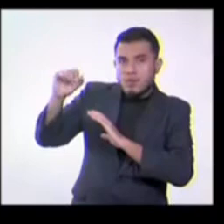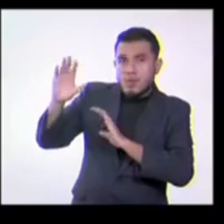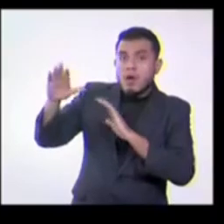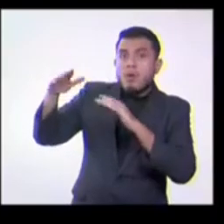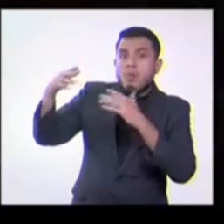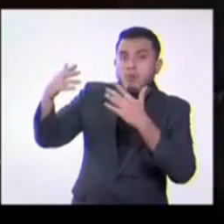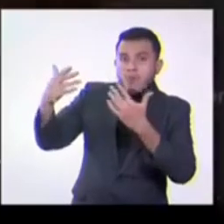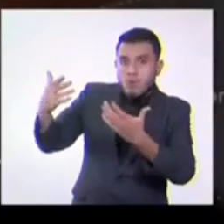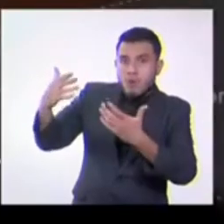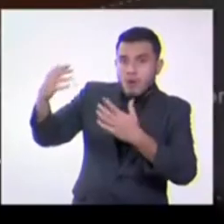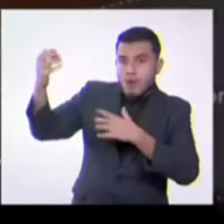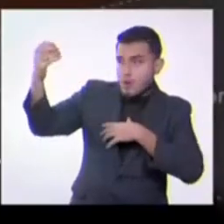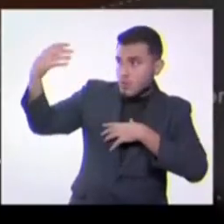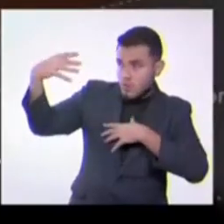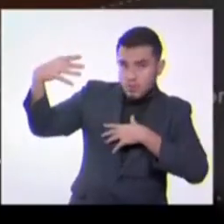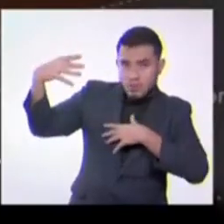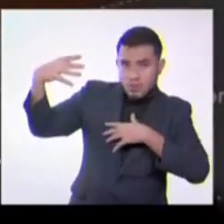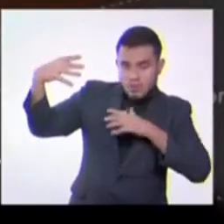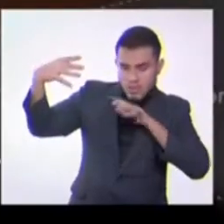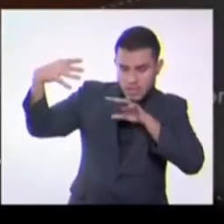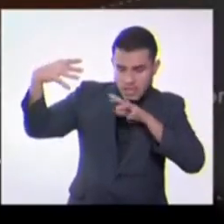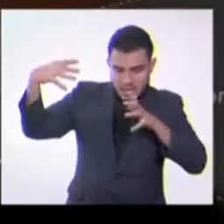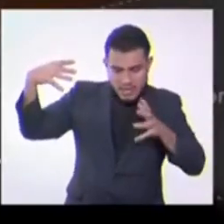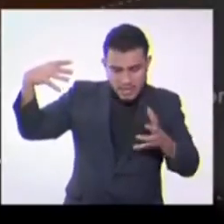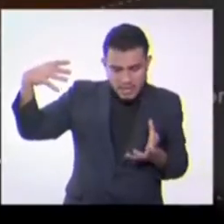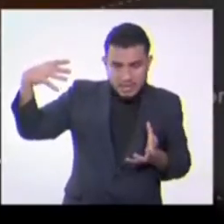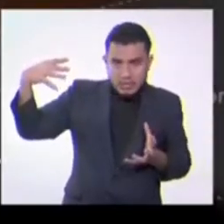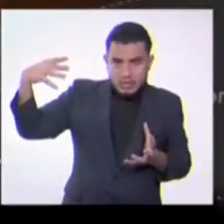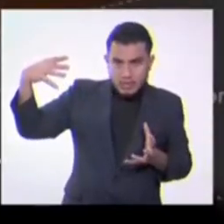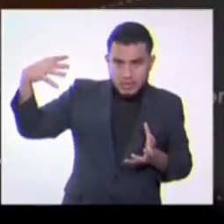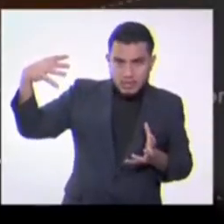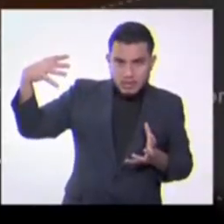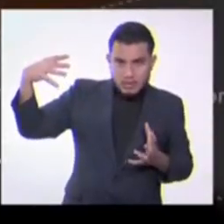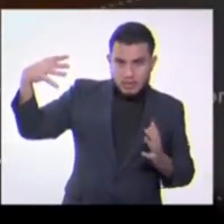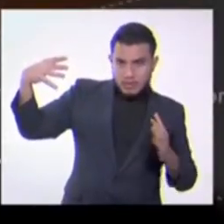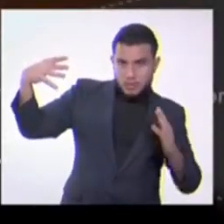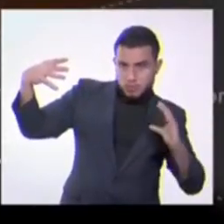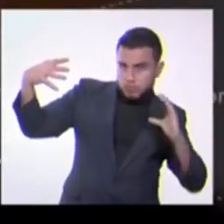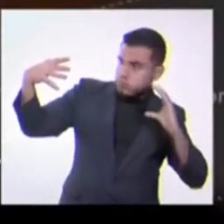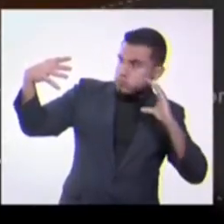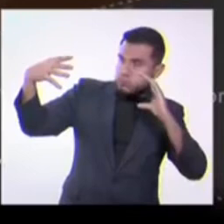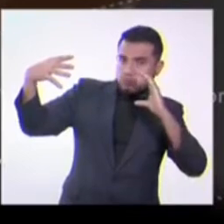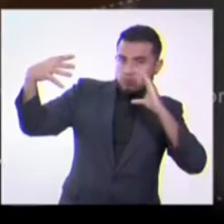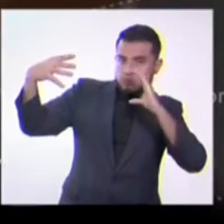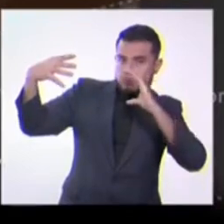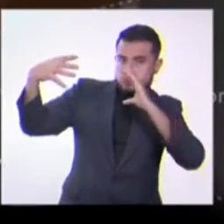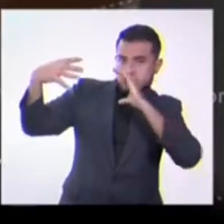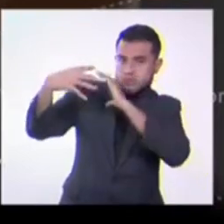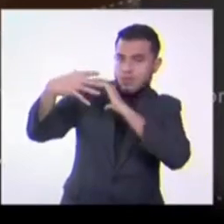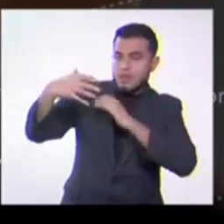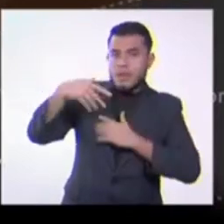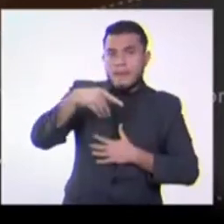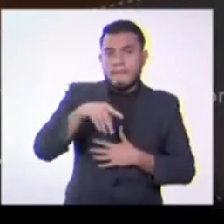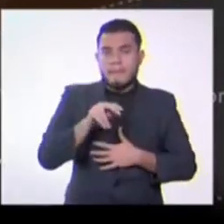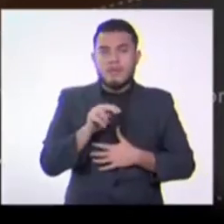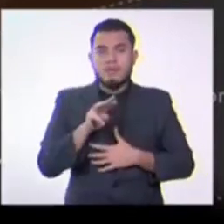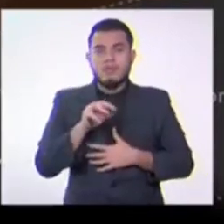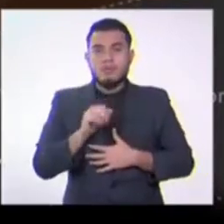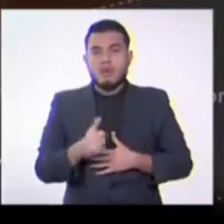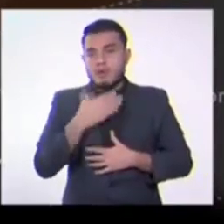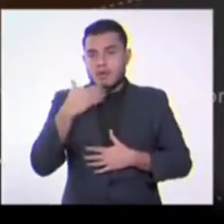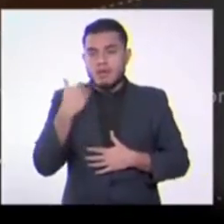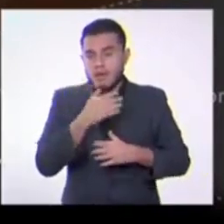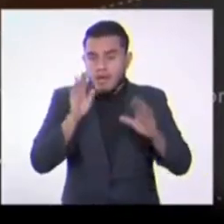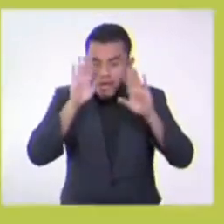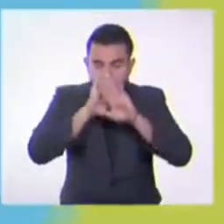incidencia de la luz del sol hacia la Tierra. En este caso, el eclipse de penumbra ocurrirá en la